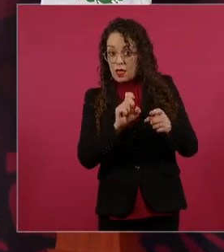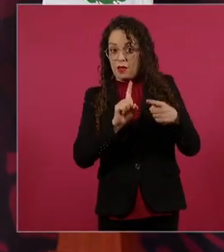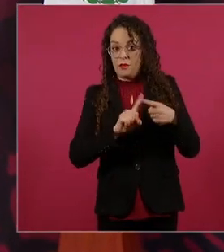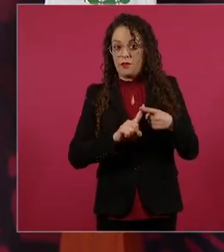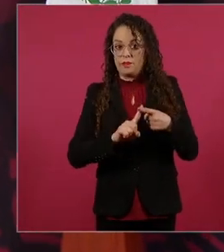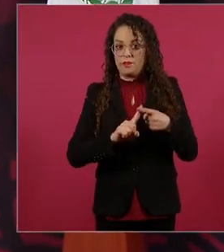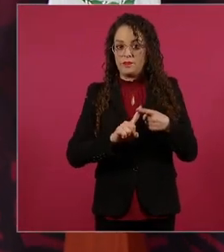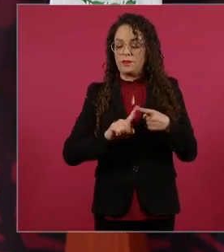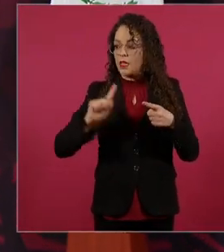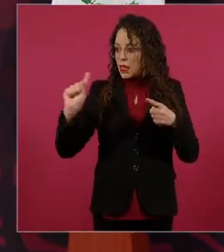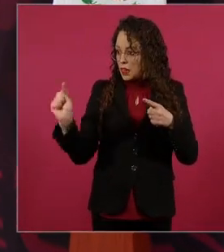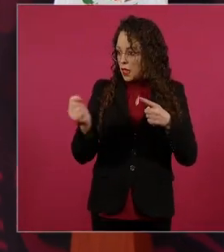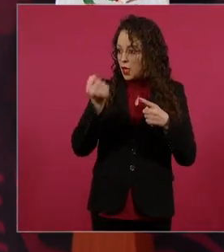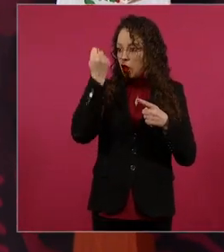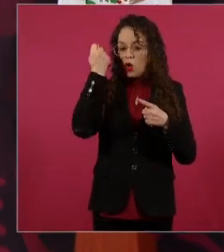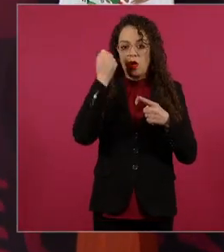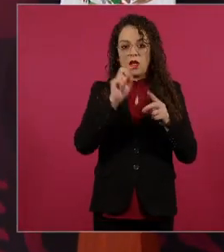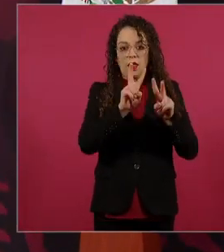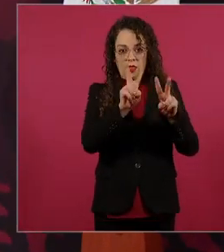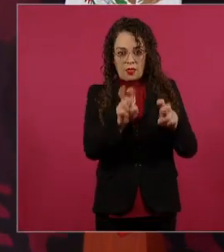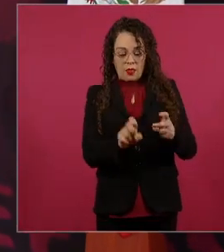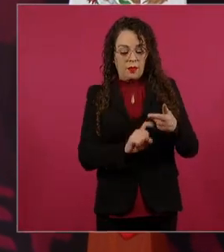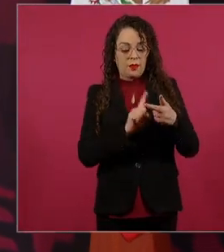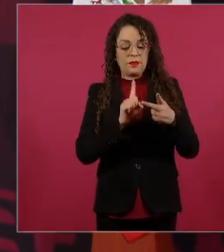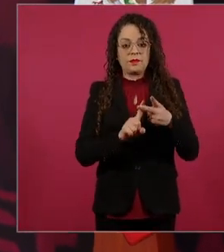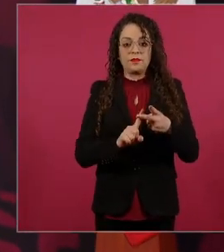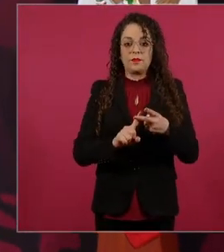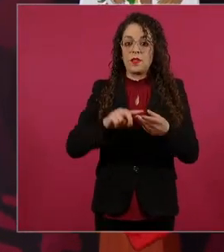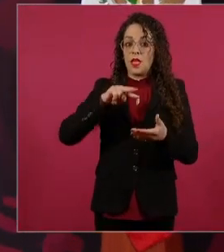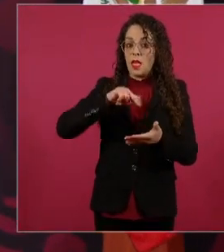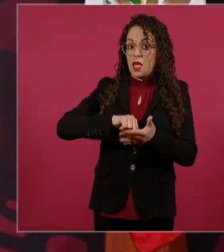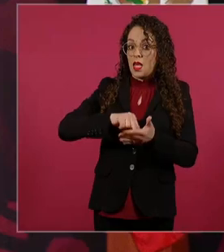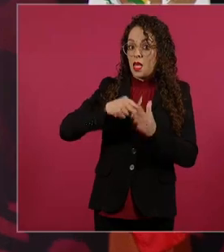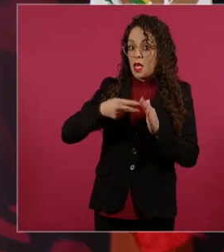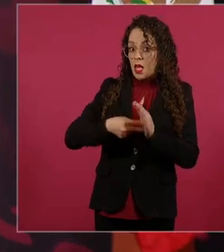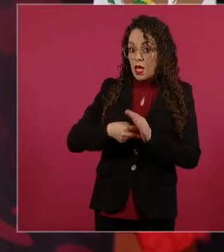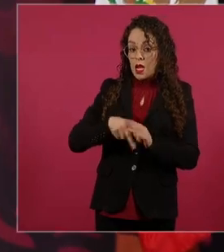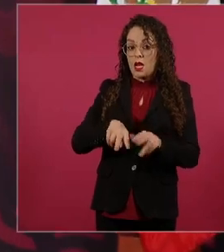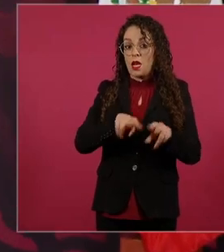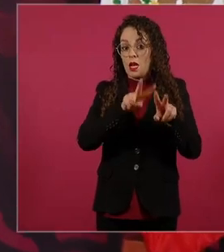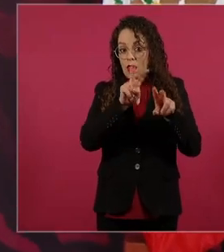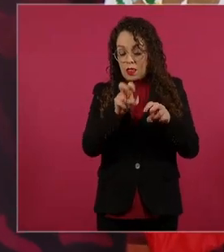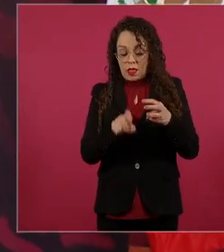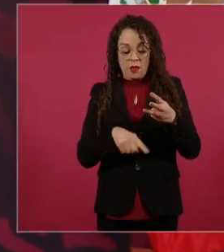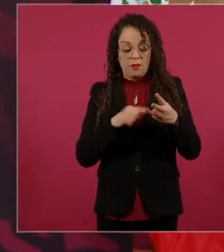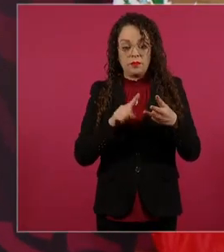De ingeniería De administración Pública